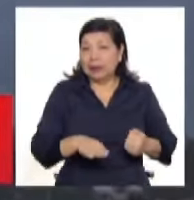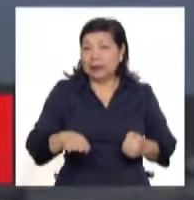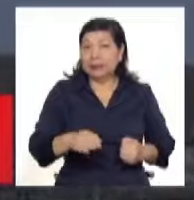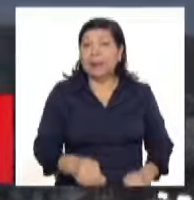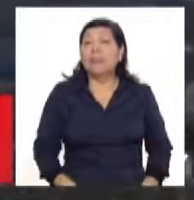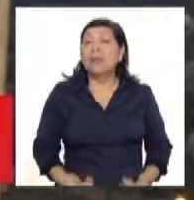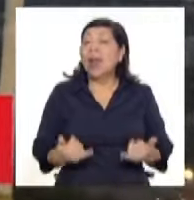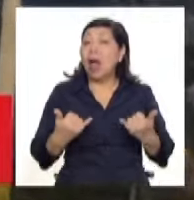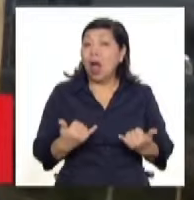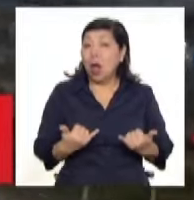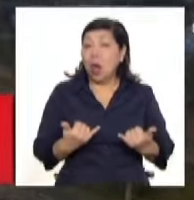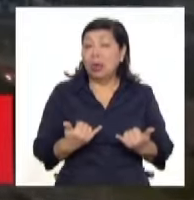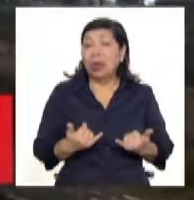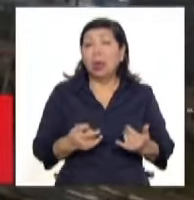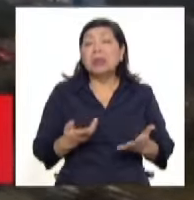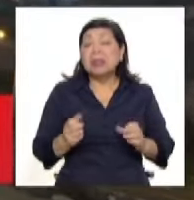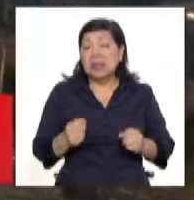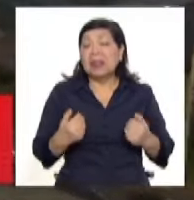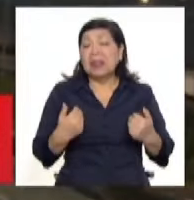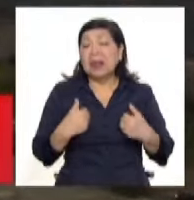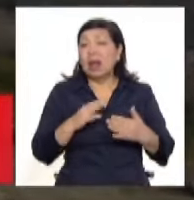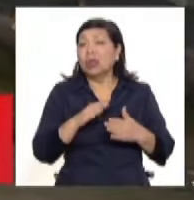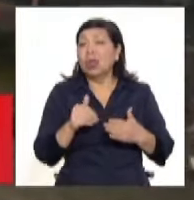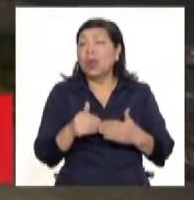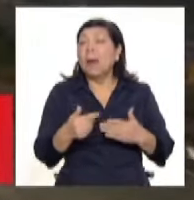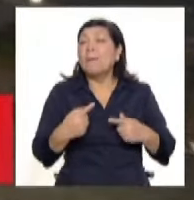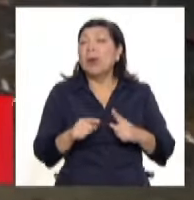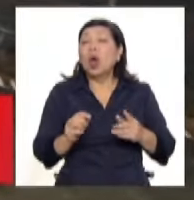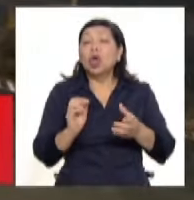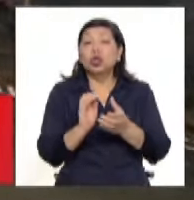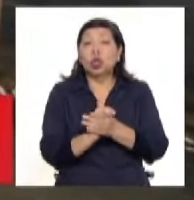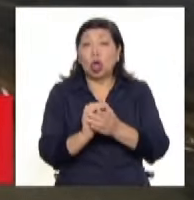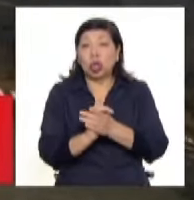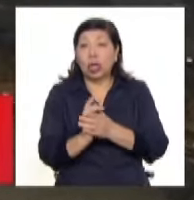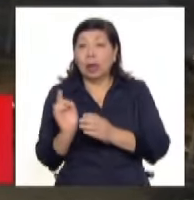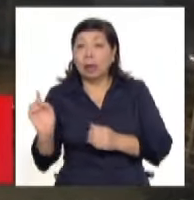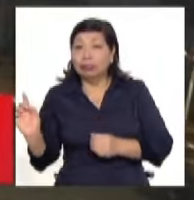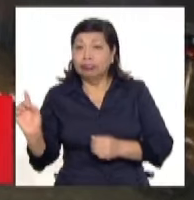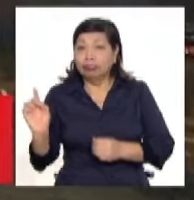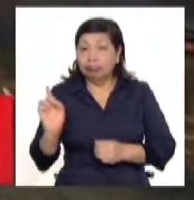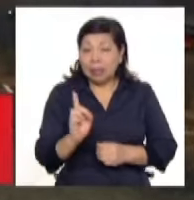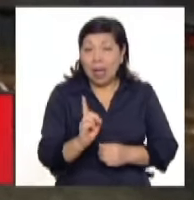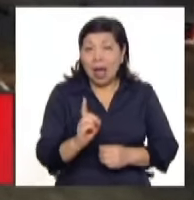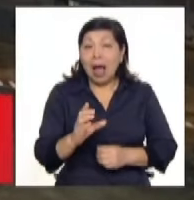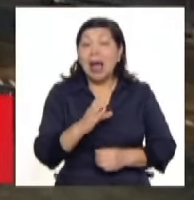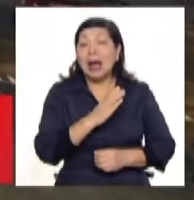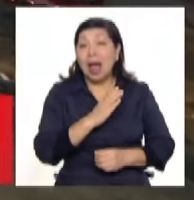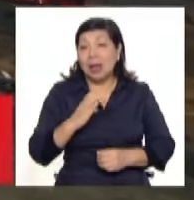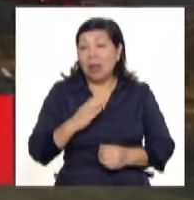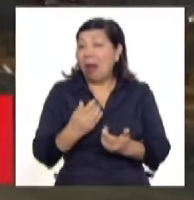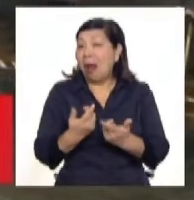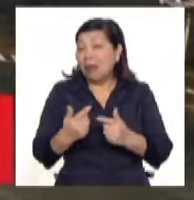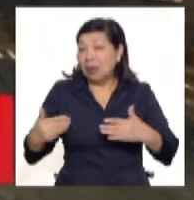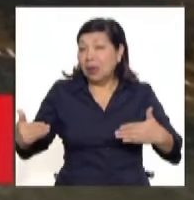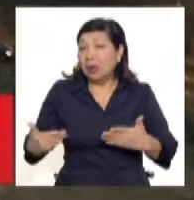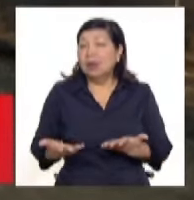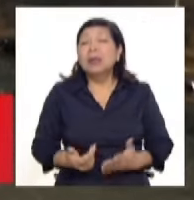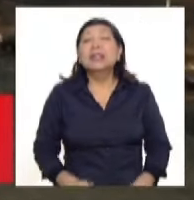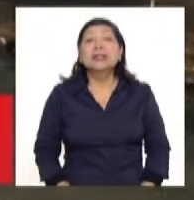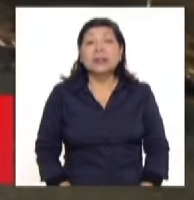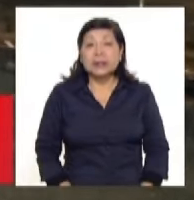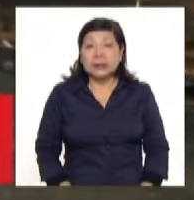Verde. Por ahora la fluidez la tiene todo el sentido de Chorrillos hacia Callao, que ahora va a tener un tránsito libre. ¿Un tramo de cuántos